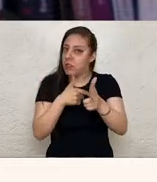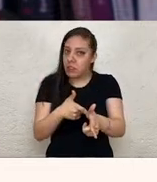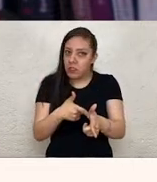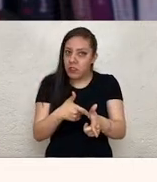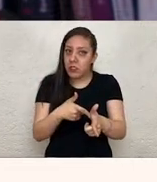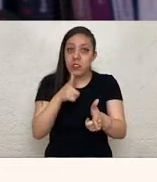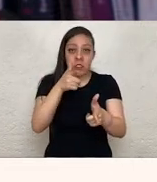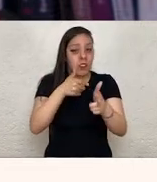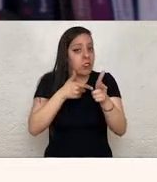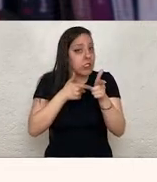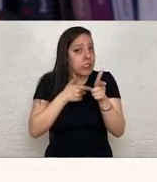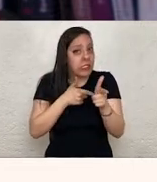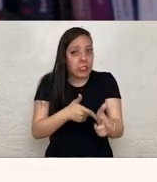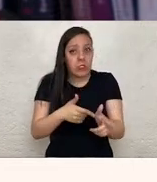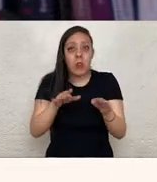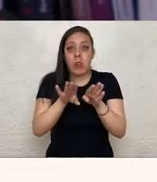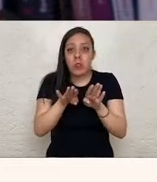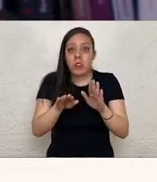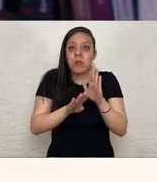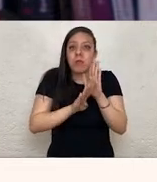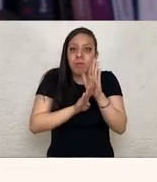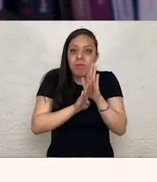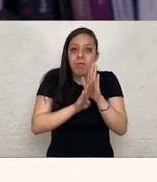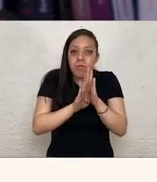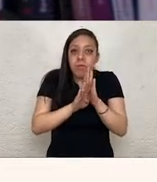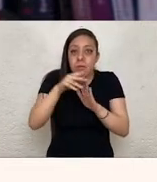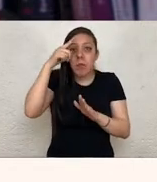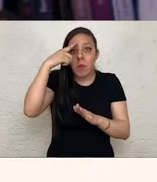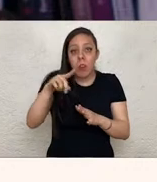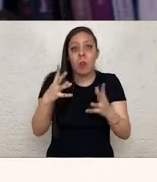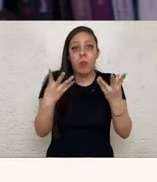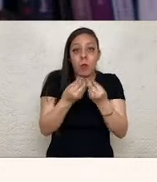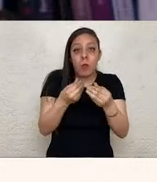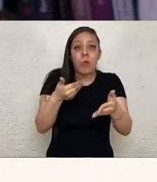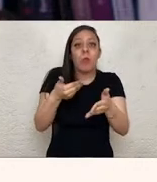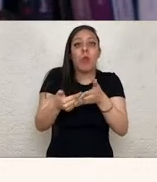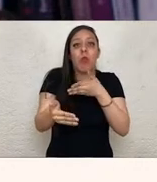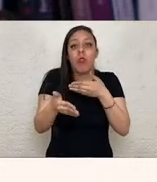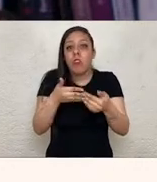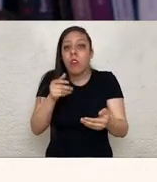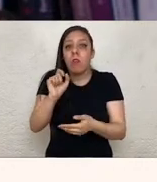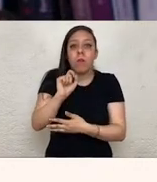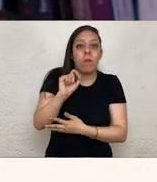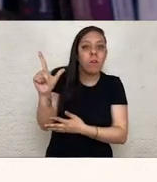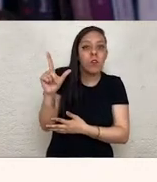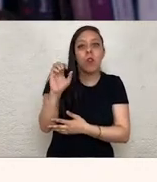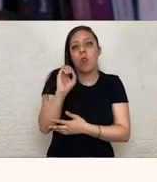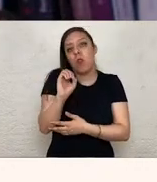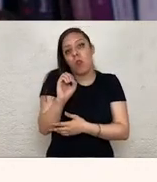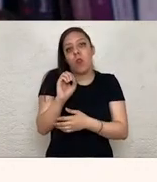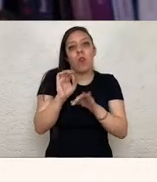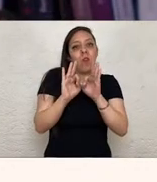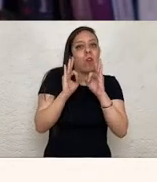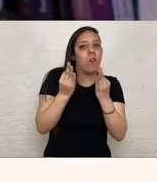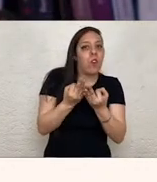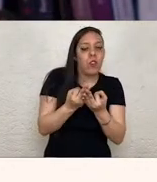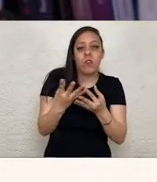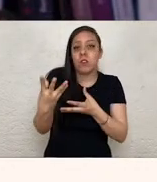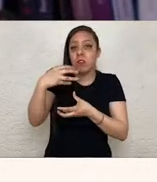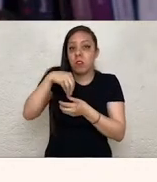ahí y están interpelando a la modernidad capitalista de una manera muy